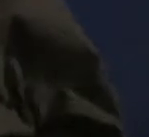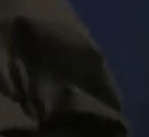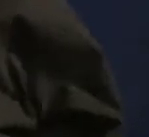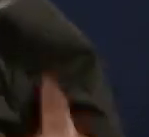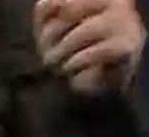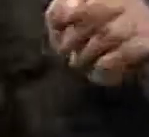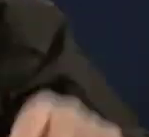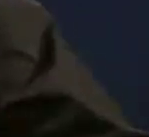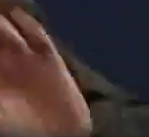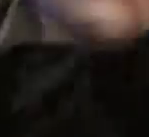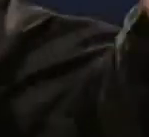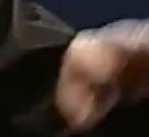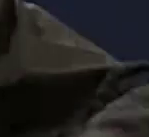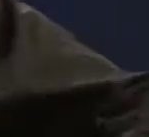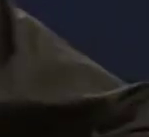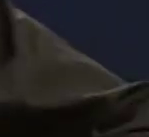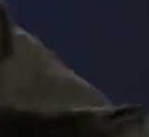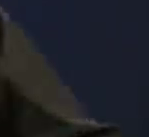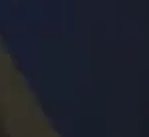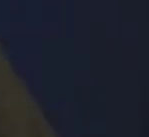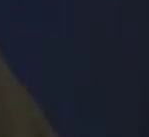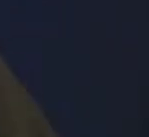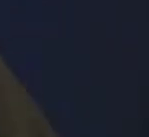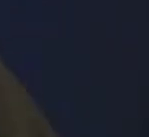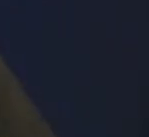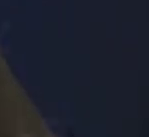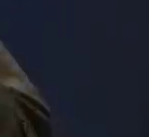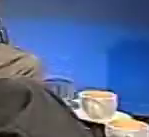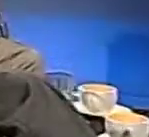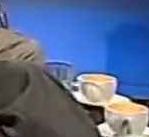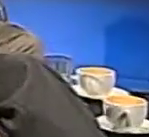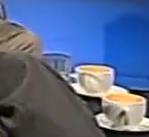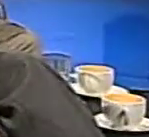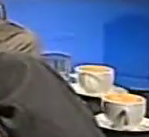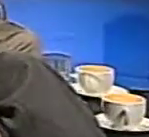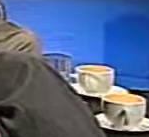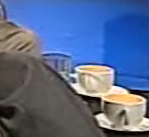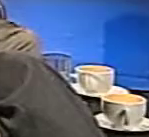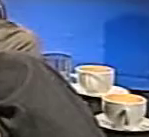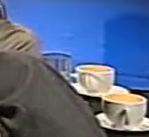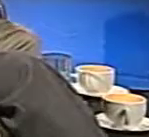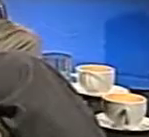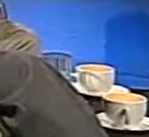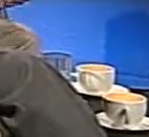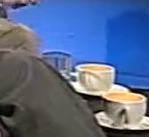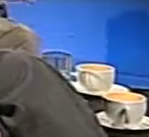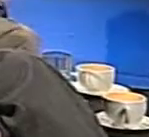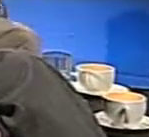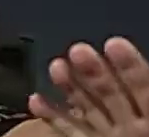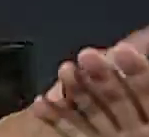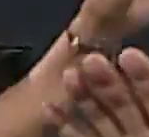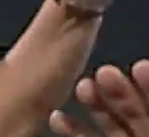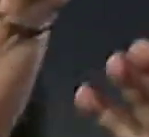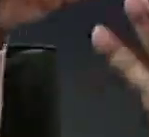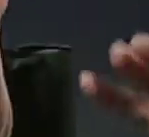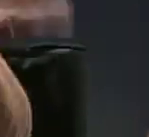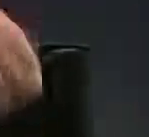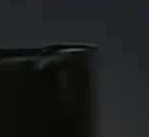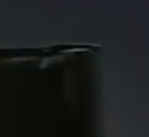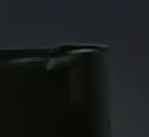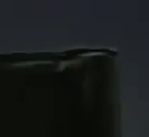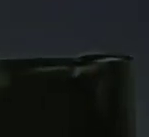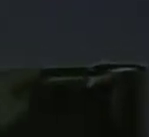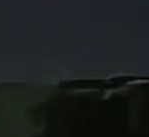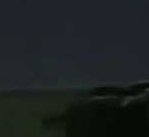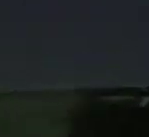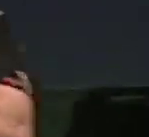viejitos. Sería muy lindo, a mí me fascinaría hacer eso. Pues sería encantadora. Como, pero como eso no podría ser el mortal. Ah, no sé. No. ¿Y yo aquel salto que hacía,